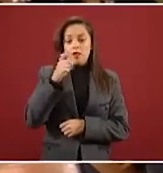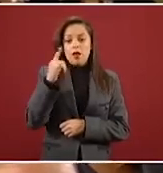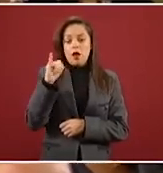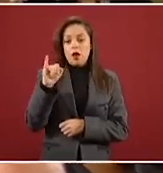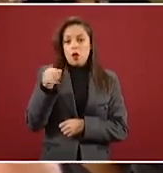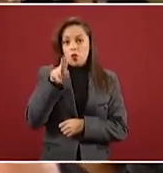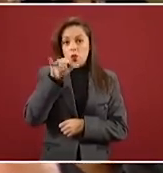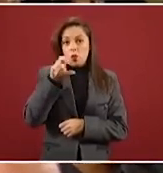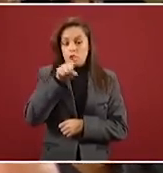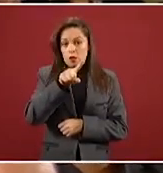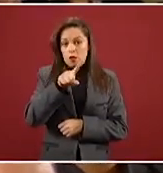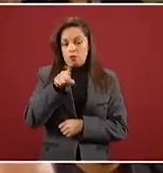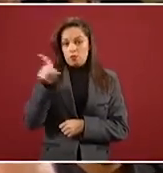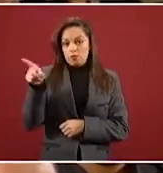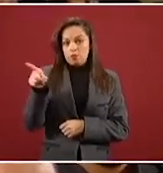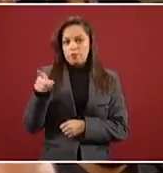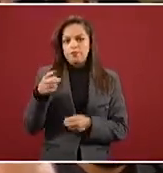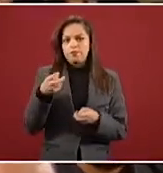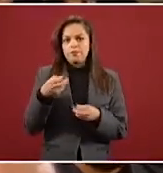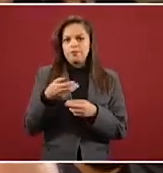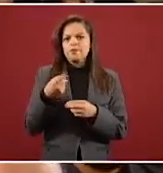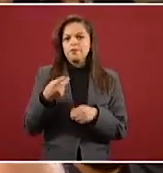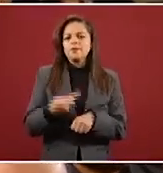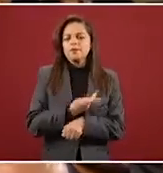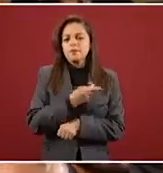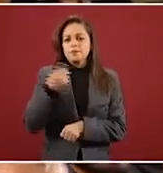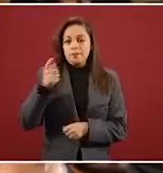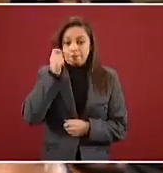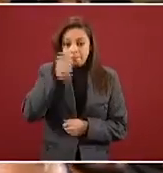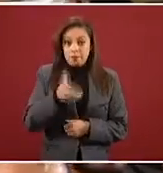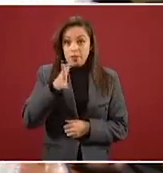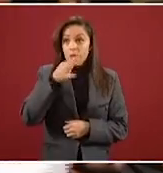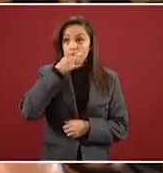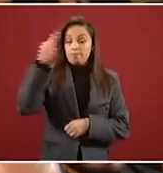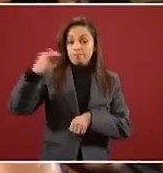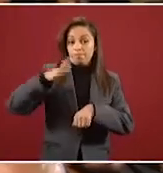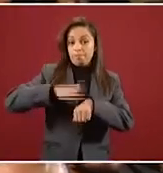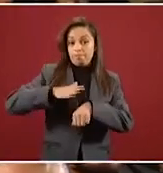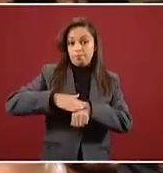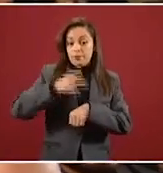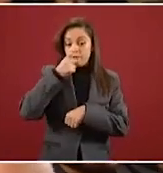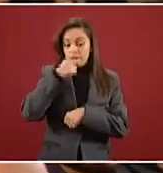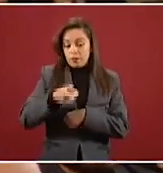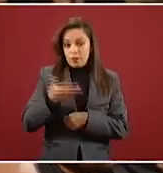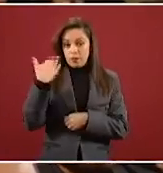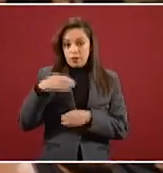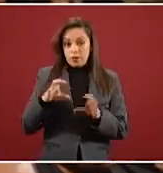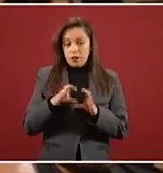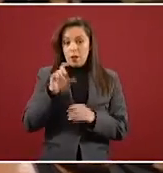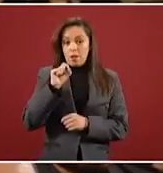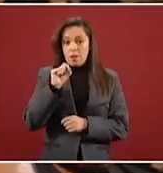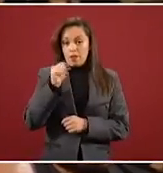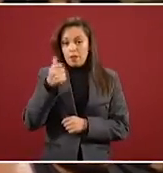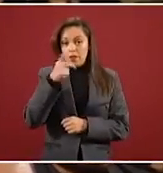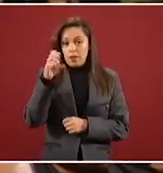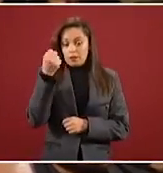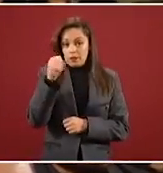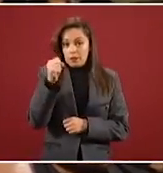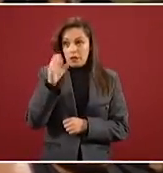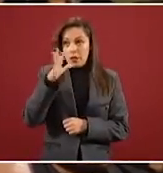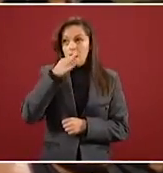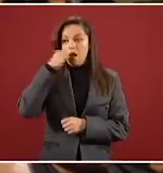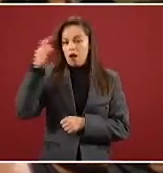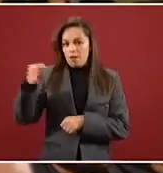El hecho aquí concreto, presidente, es que esta sentencia, usted fue notificado según la cédula el pasado 26 de septiembre.